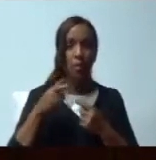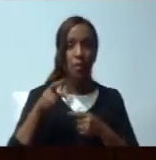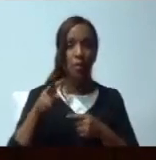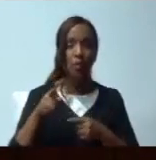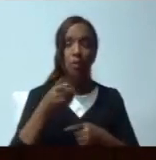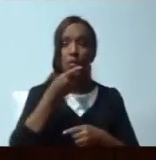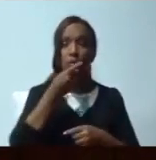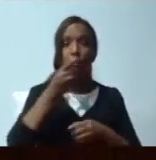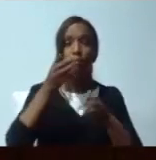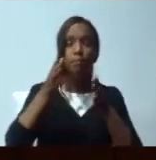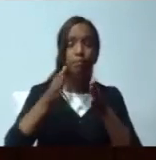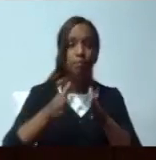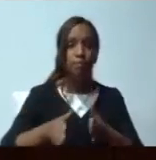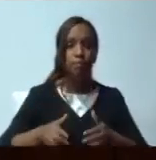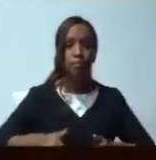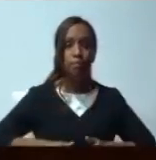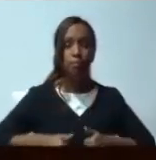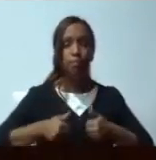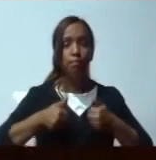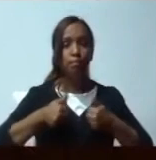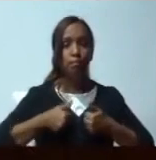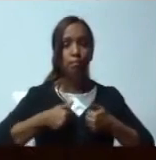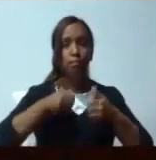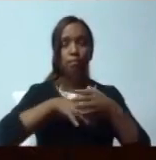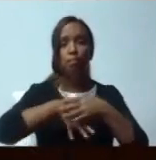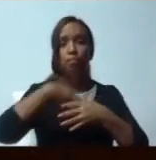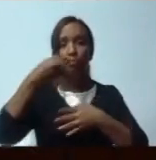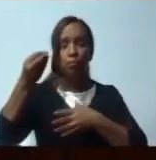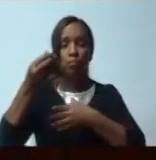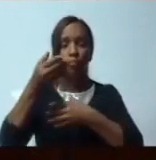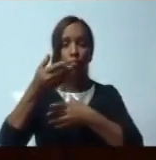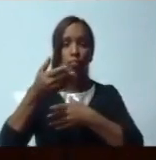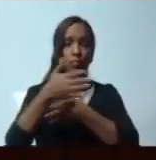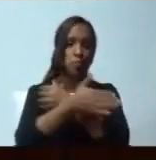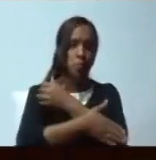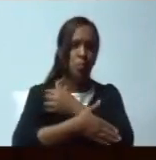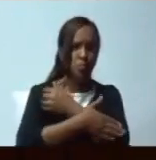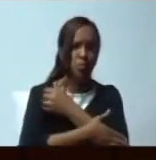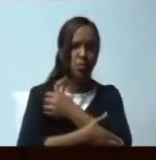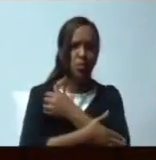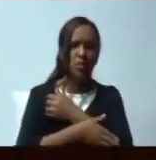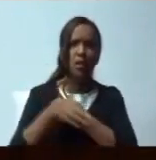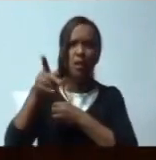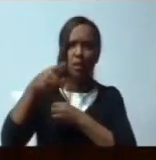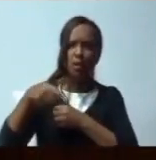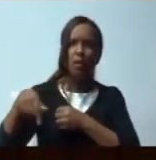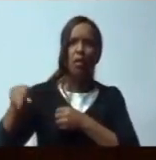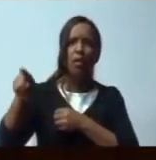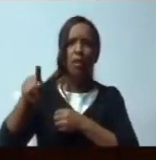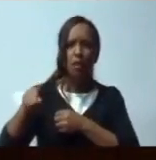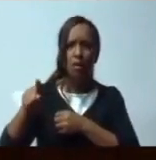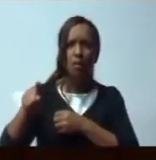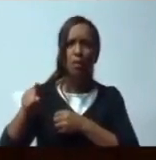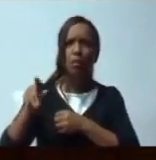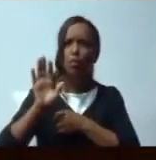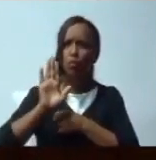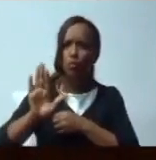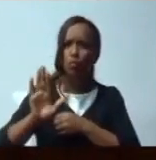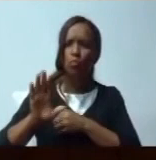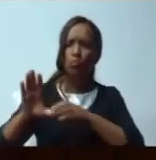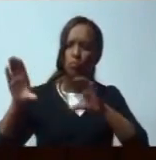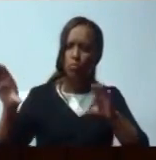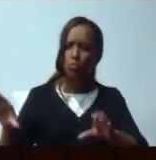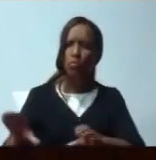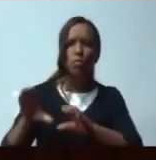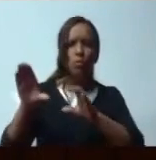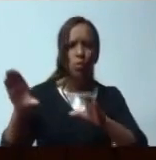dominicanas que han ejercido toda una vida y que han mantenido un alto grado el